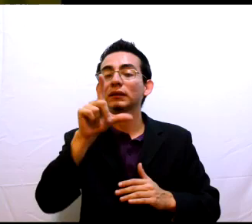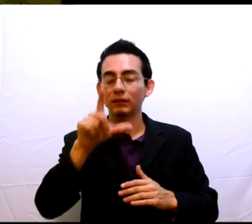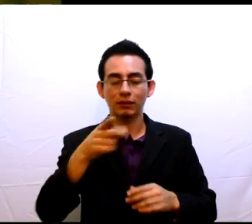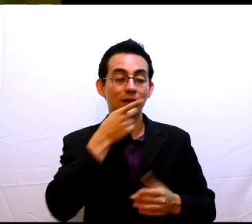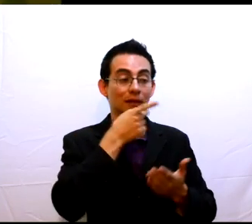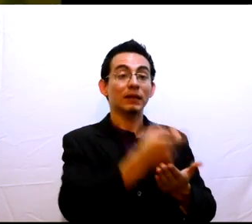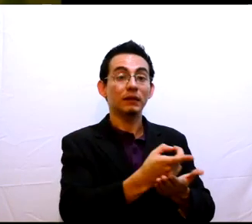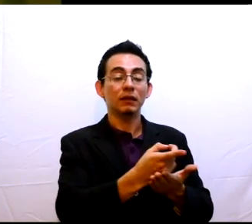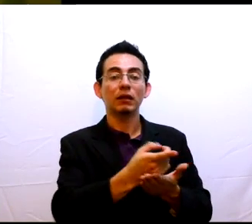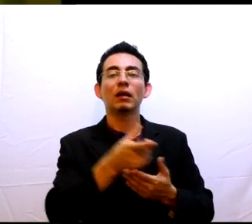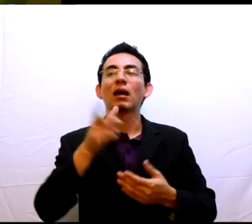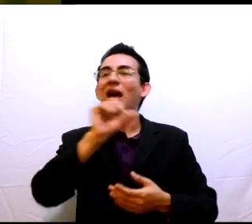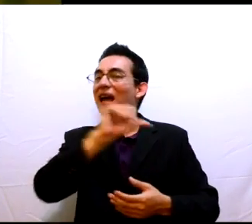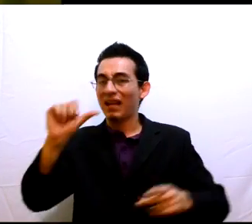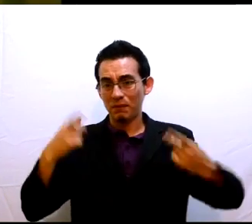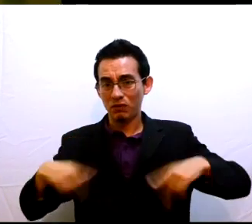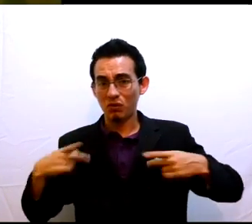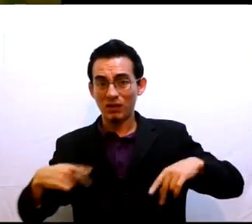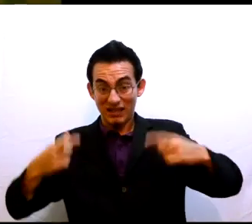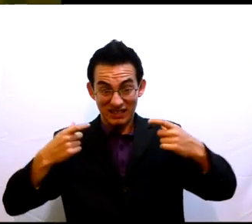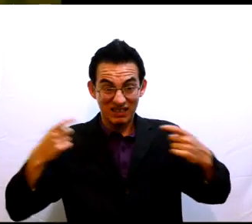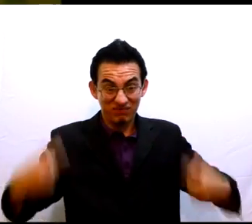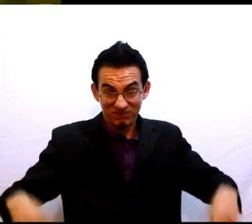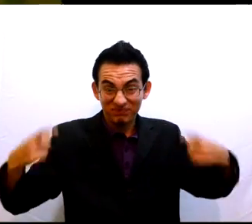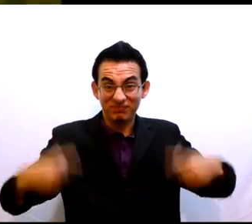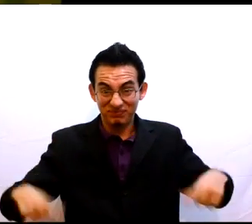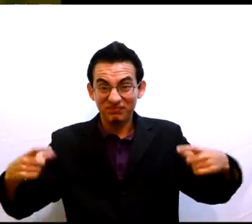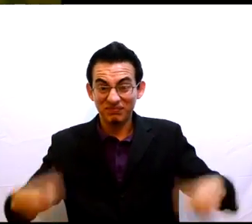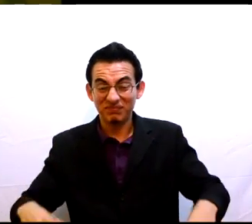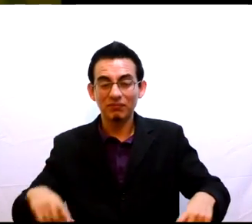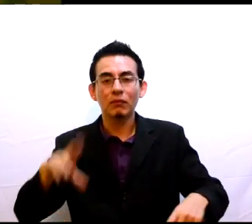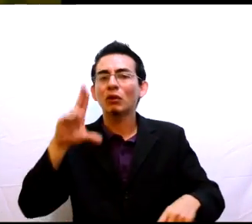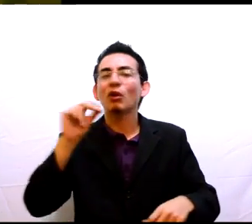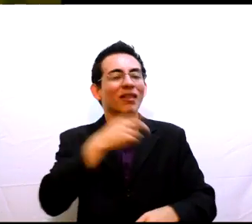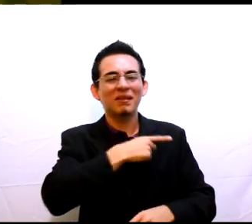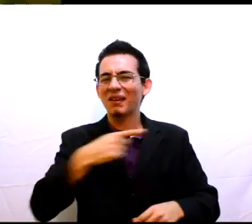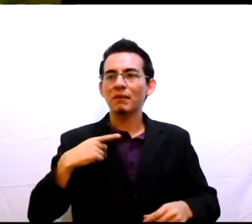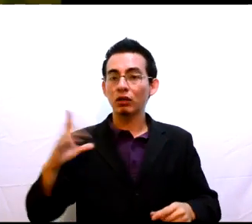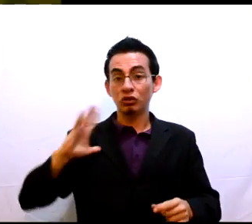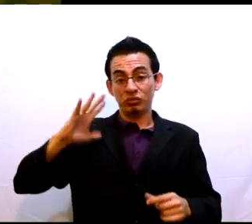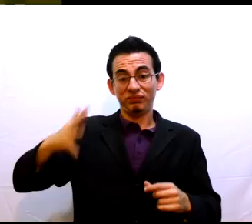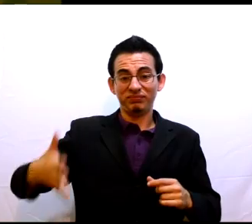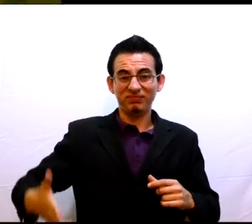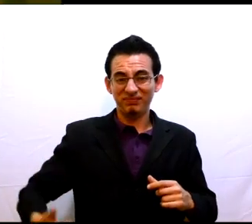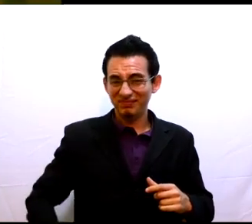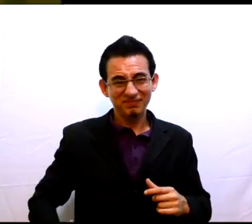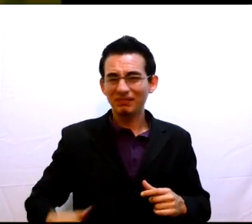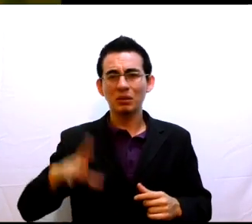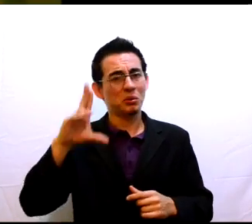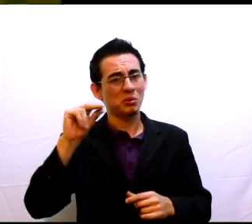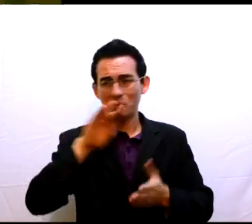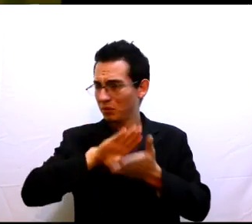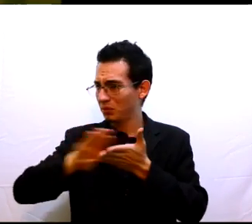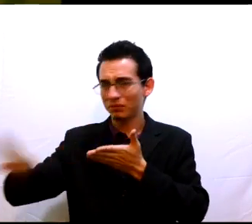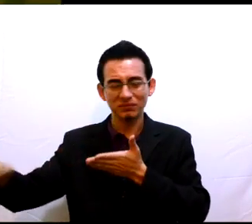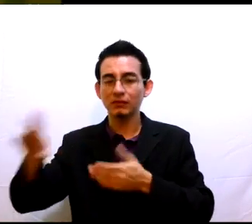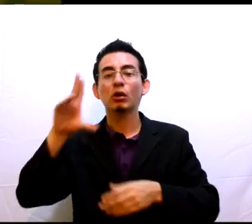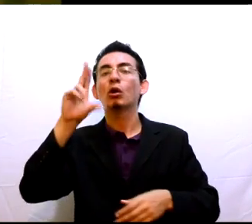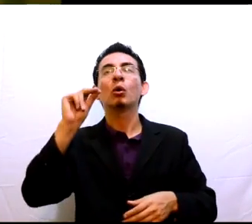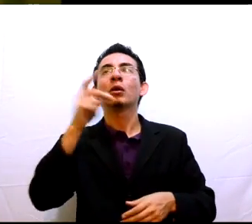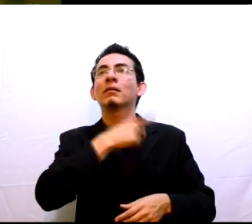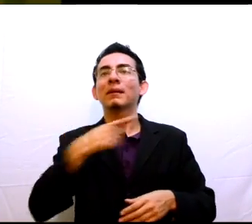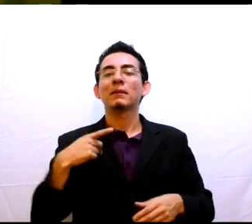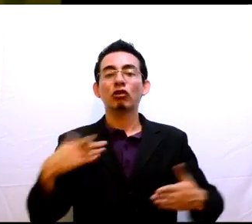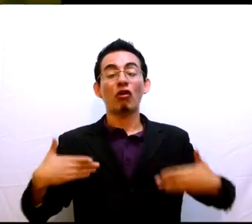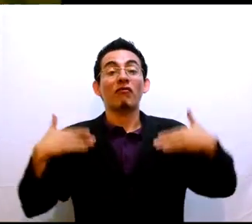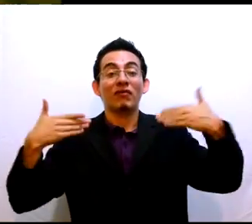siglo manda que no sean altivos ni pongan la esperanza en las riquezas las